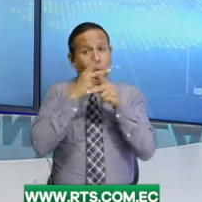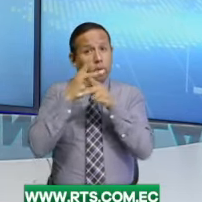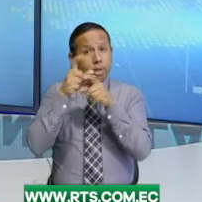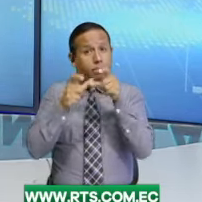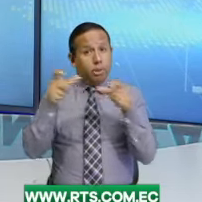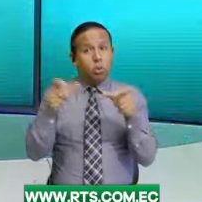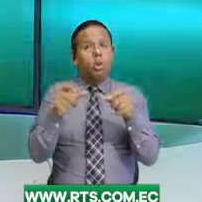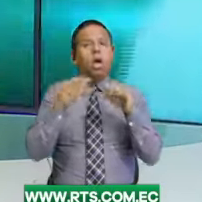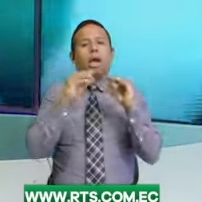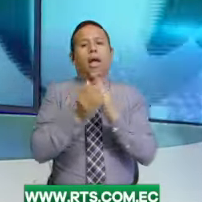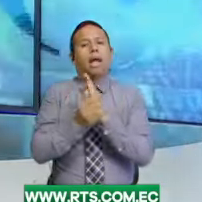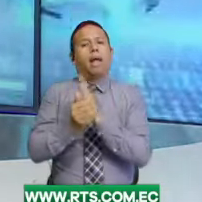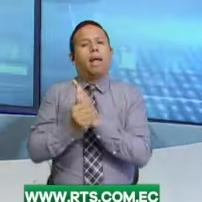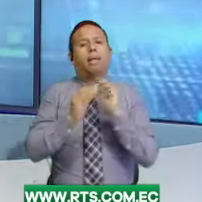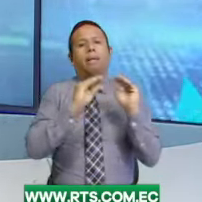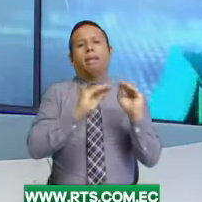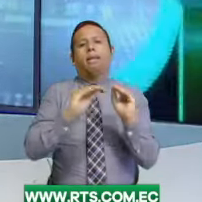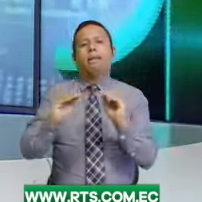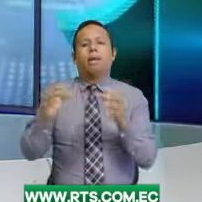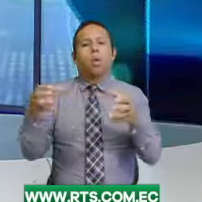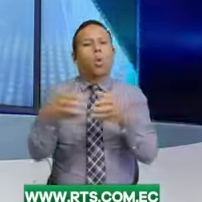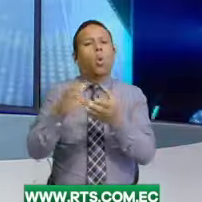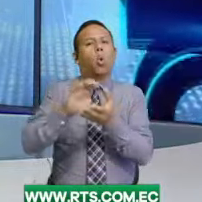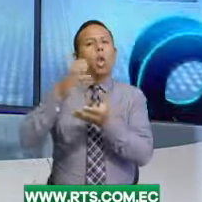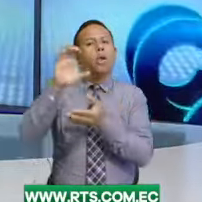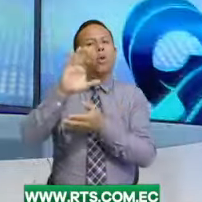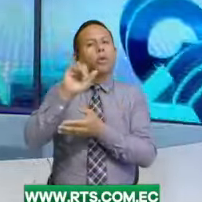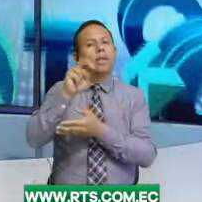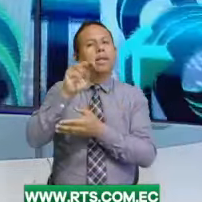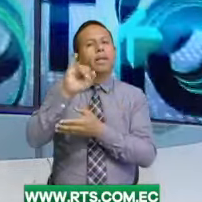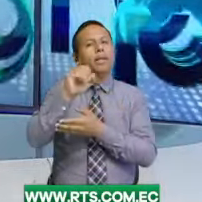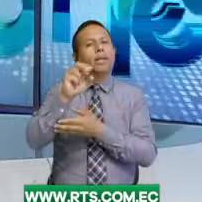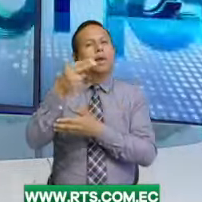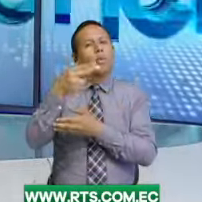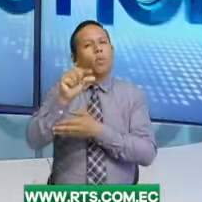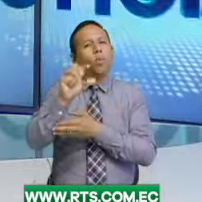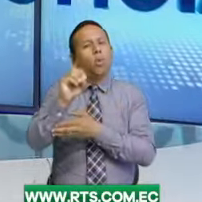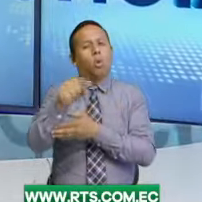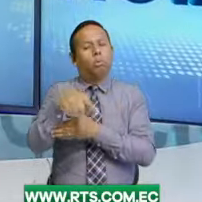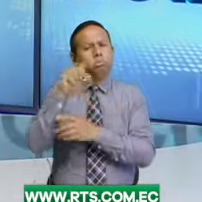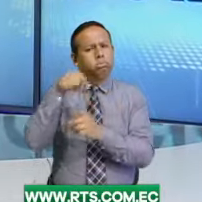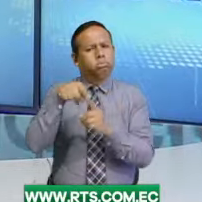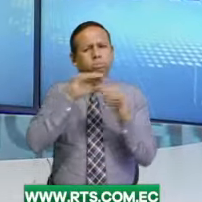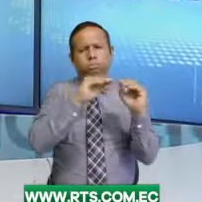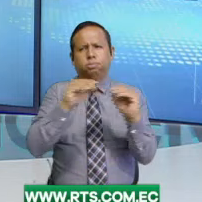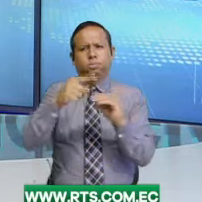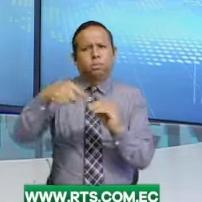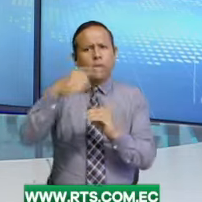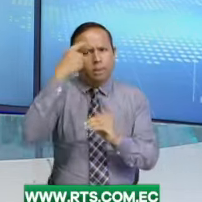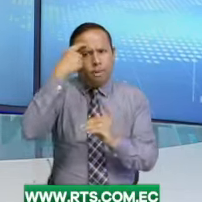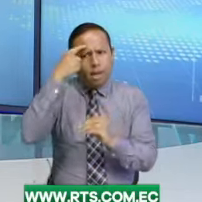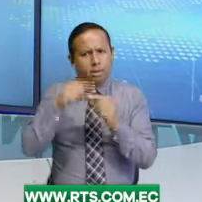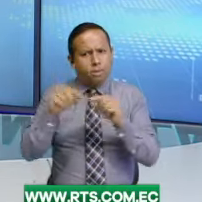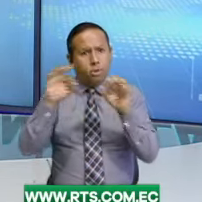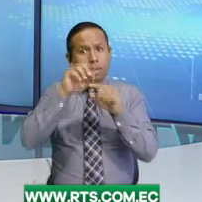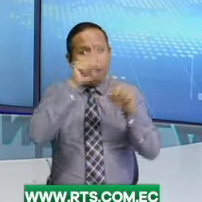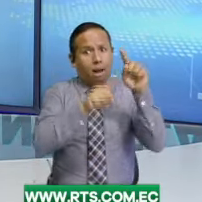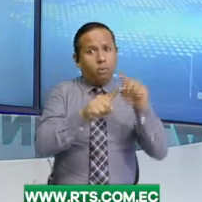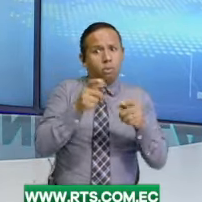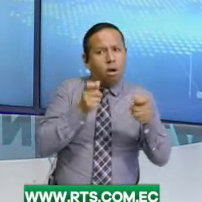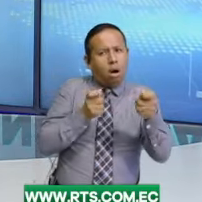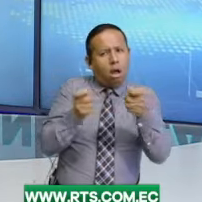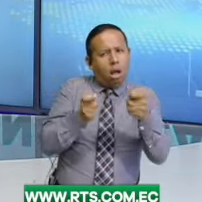los alumnos del Colegio Militar Teniente Hugo Ortiz con el fin de crear conciencia sobre los mecanismos de engaño a través